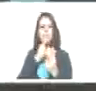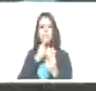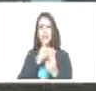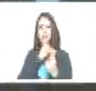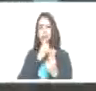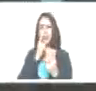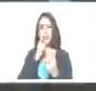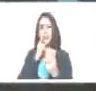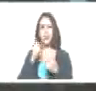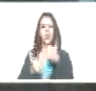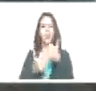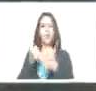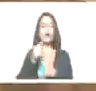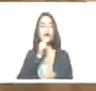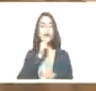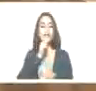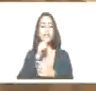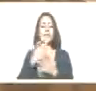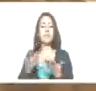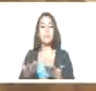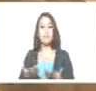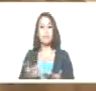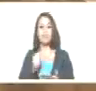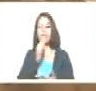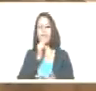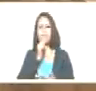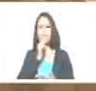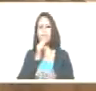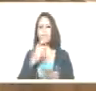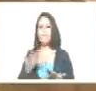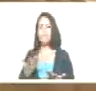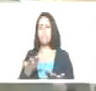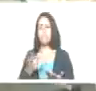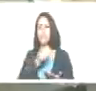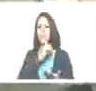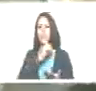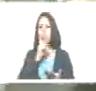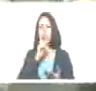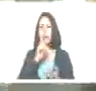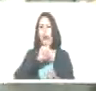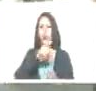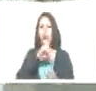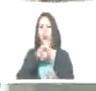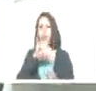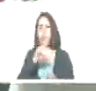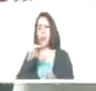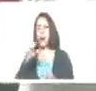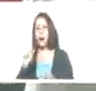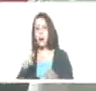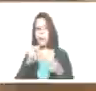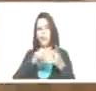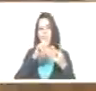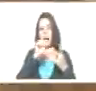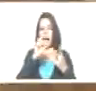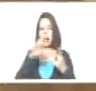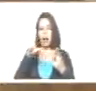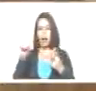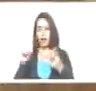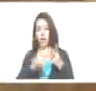¿Cuál? ¿Quién? ¿Quién? Guzmán Blanco, Carlos Andrés Pérez, Luis Herrera